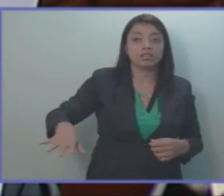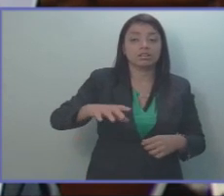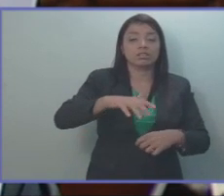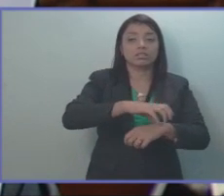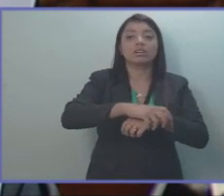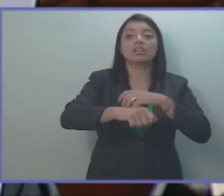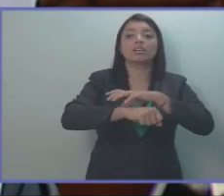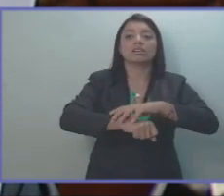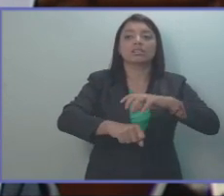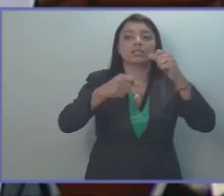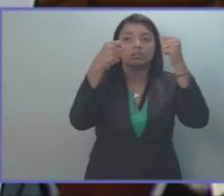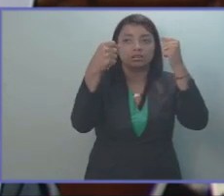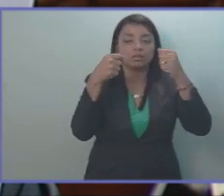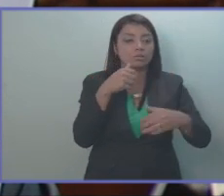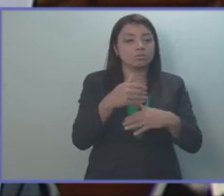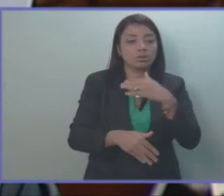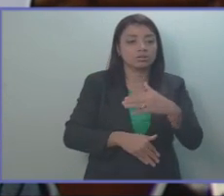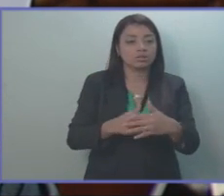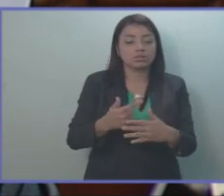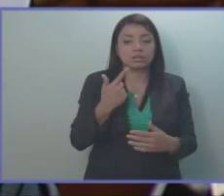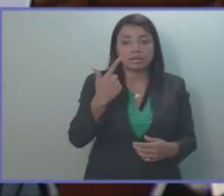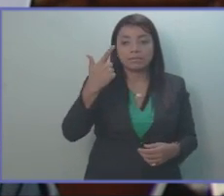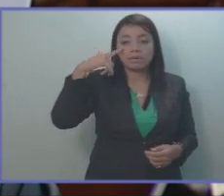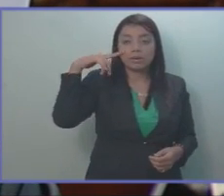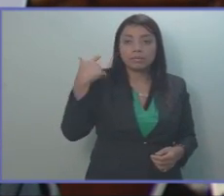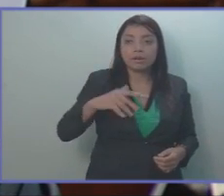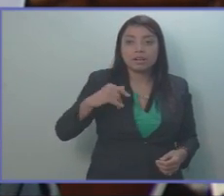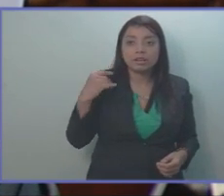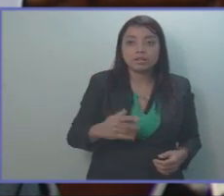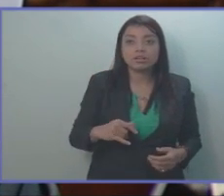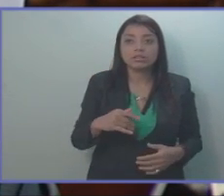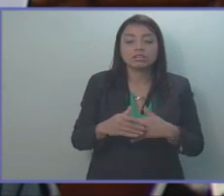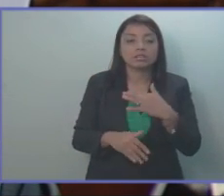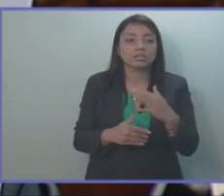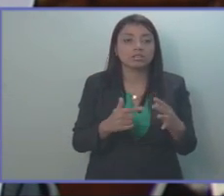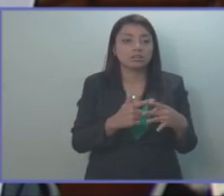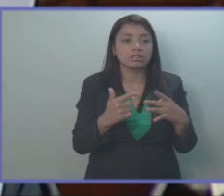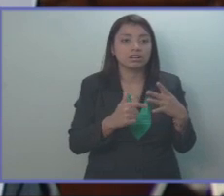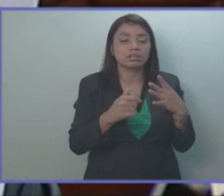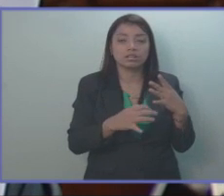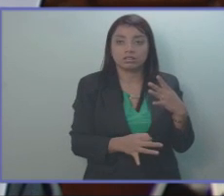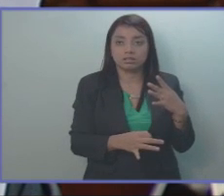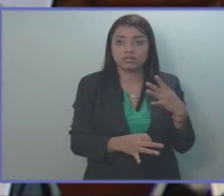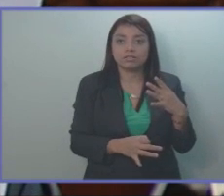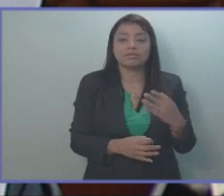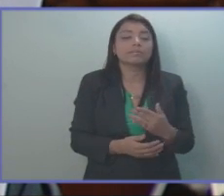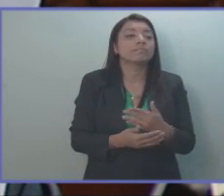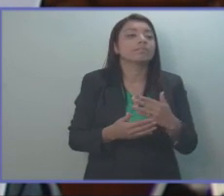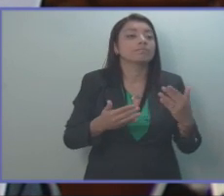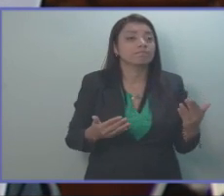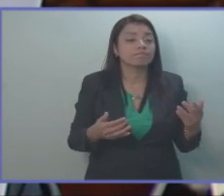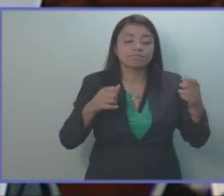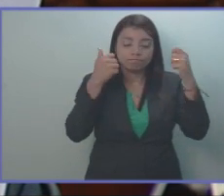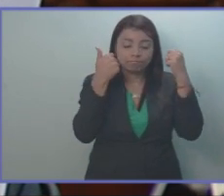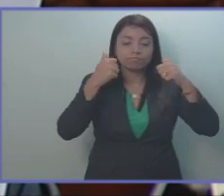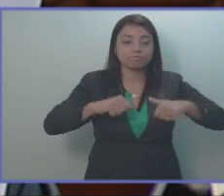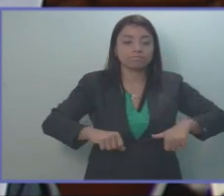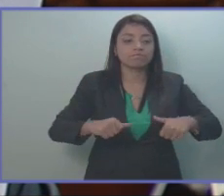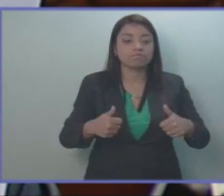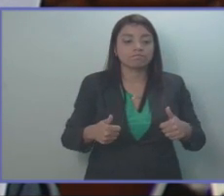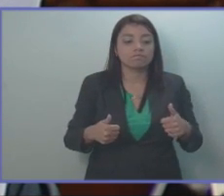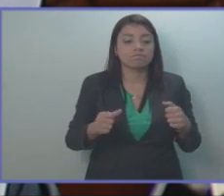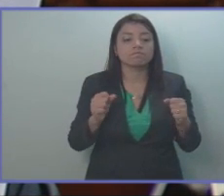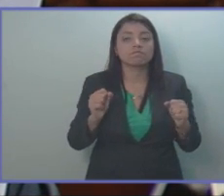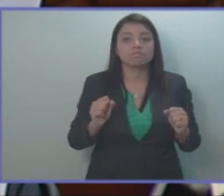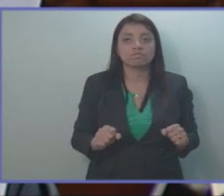criterios de clasificación de peligrosidad previstos en la presente ley, será quien autorice los